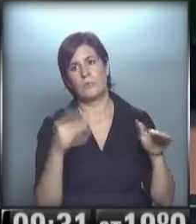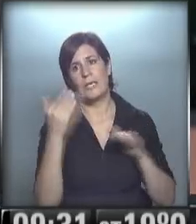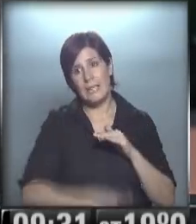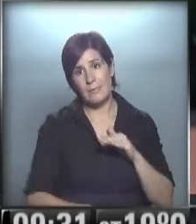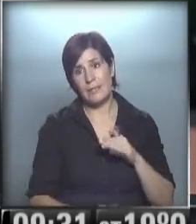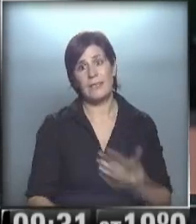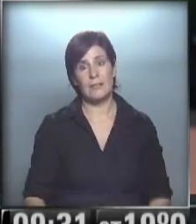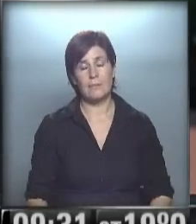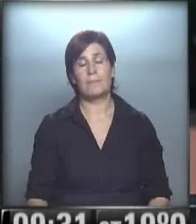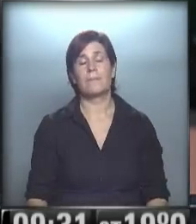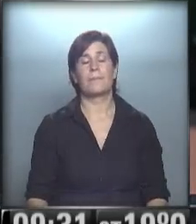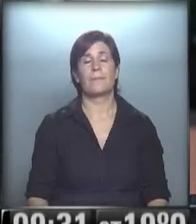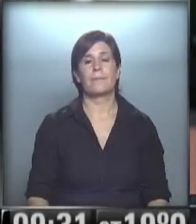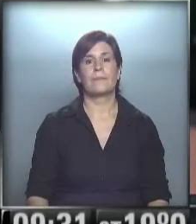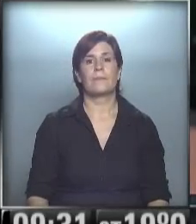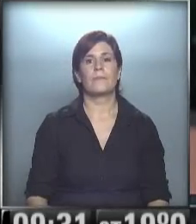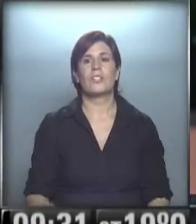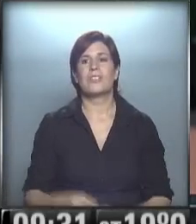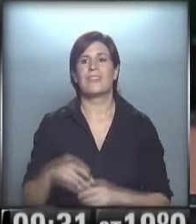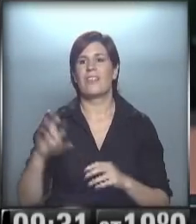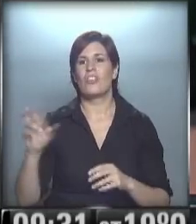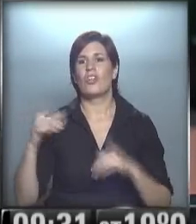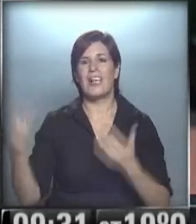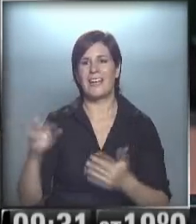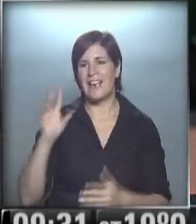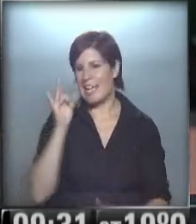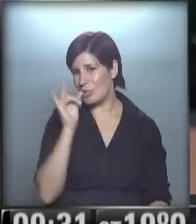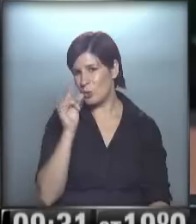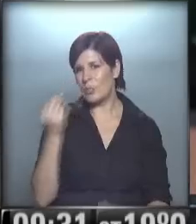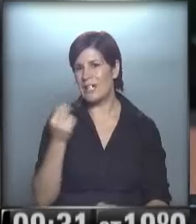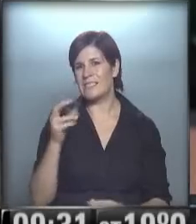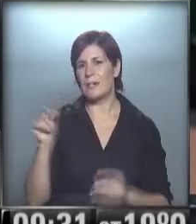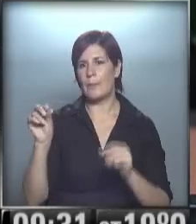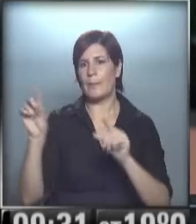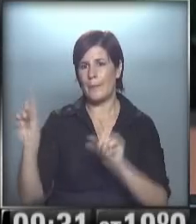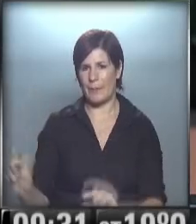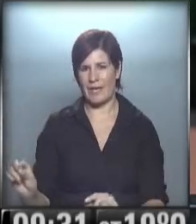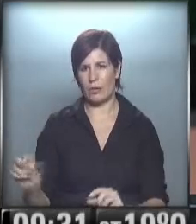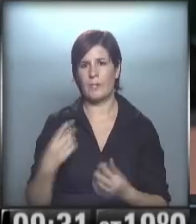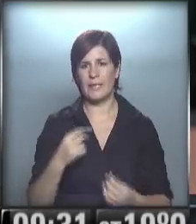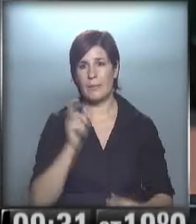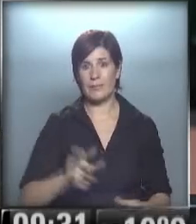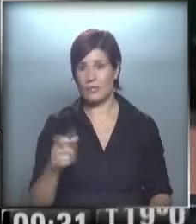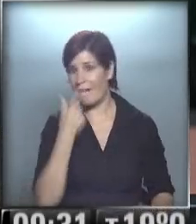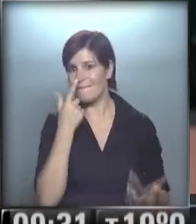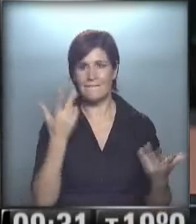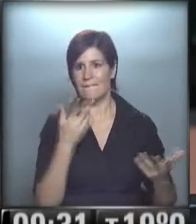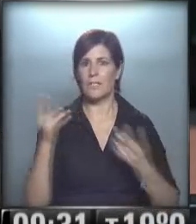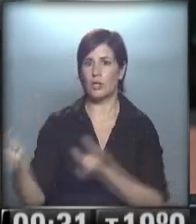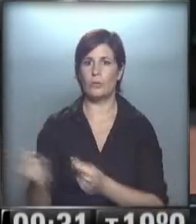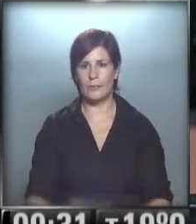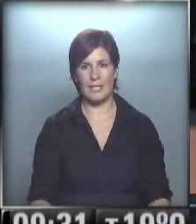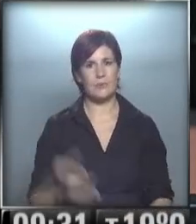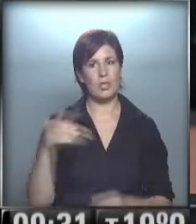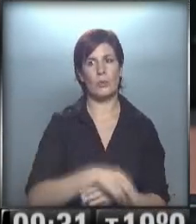ahorro los que las cuevas que trabajan en el dólar marginal lo que hicieron fue bajar el precio para buscar tentar a esos que iban a ir al